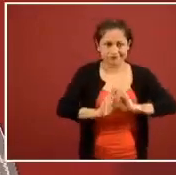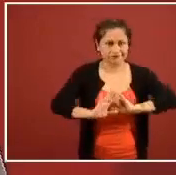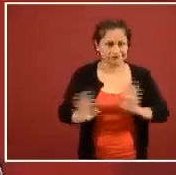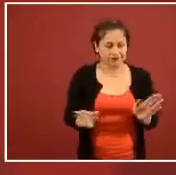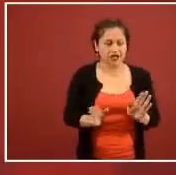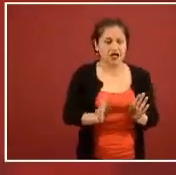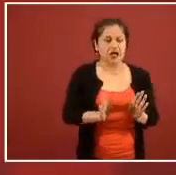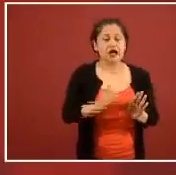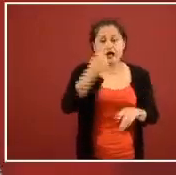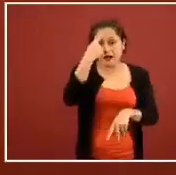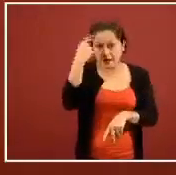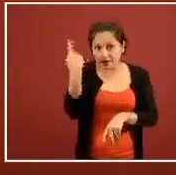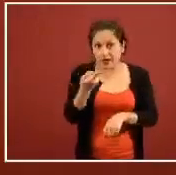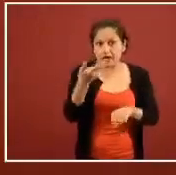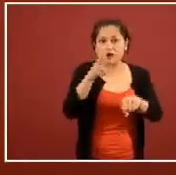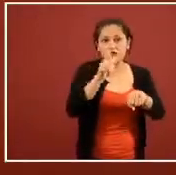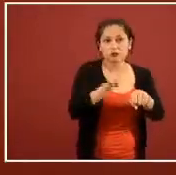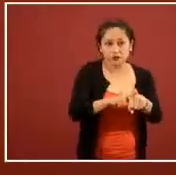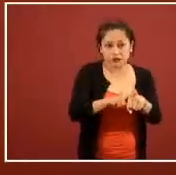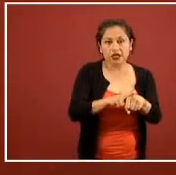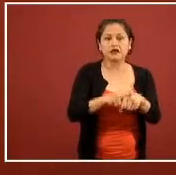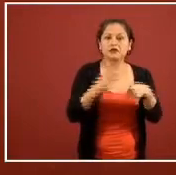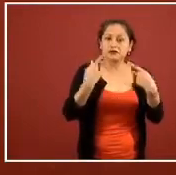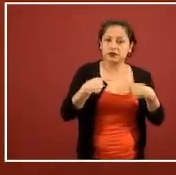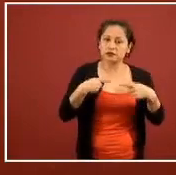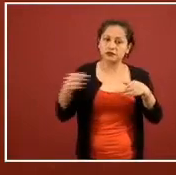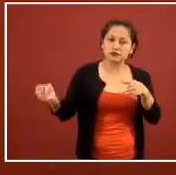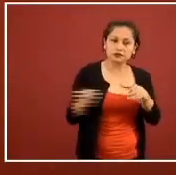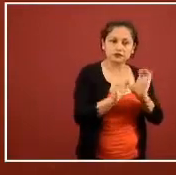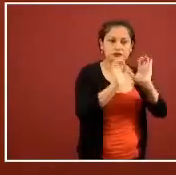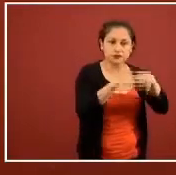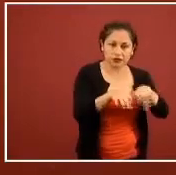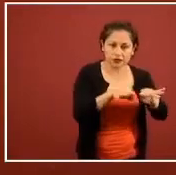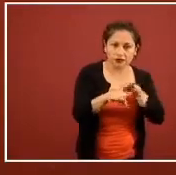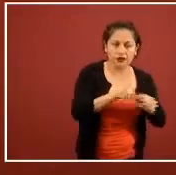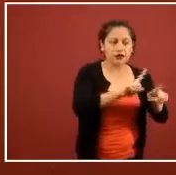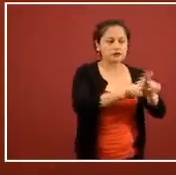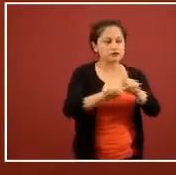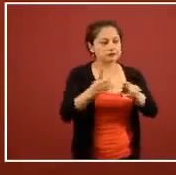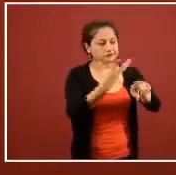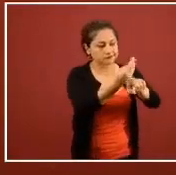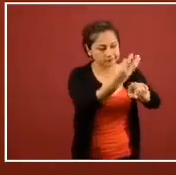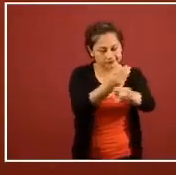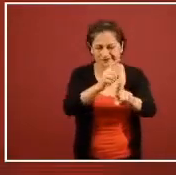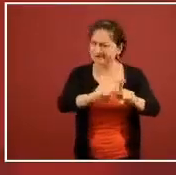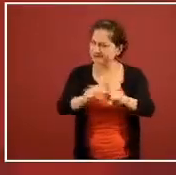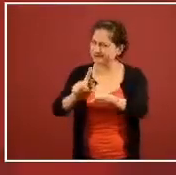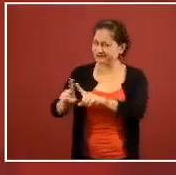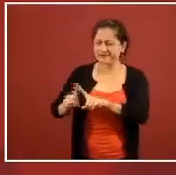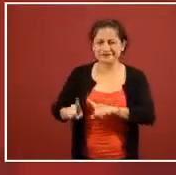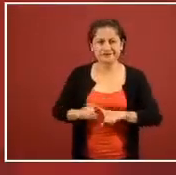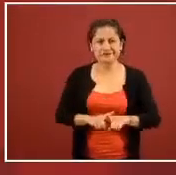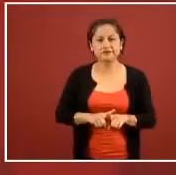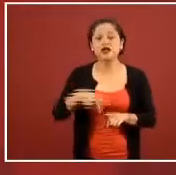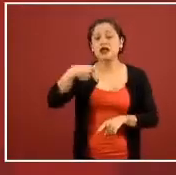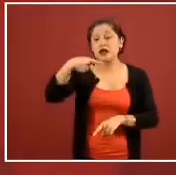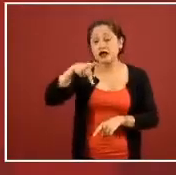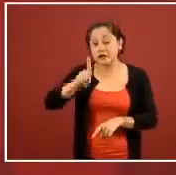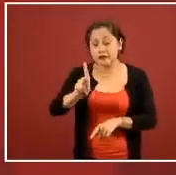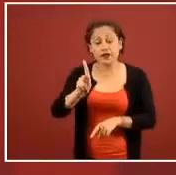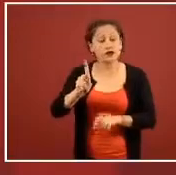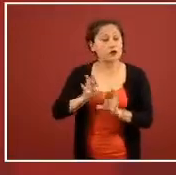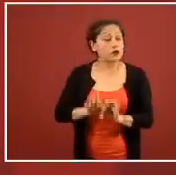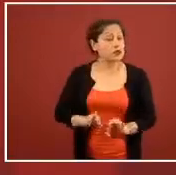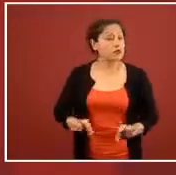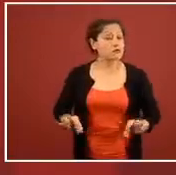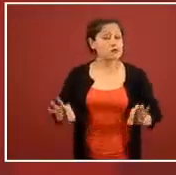de las capacidades para atender a estas personas, sin olvidar que lo más importante de